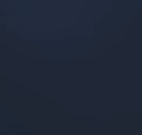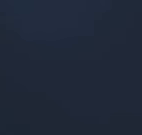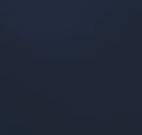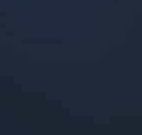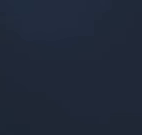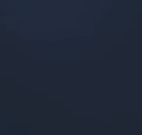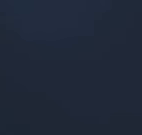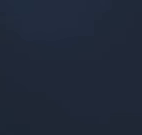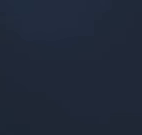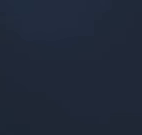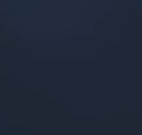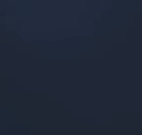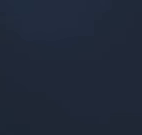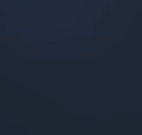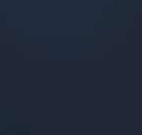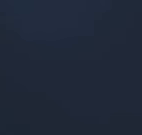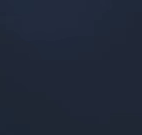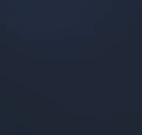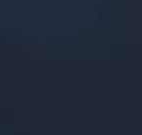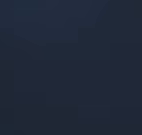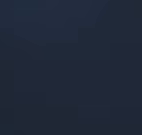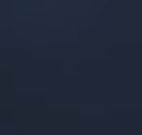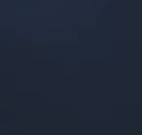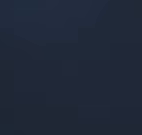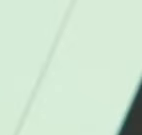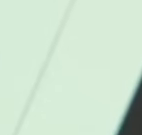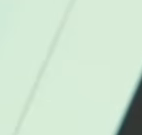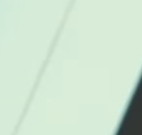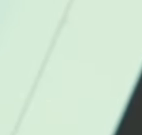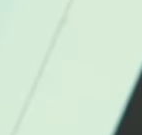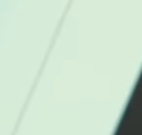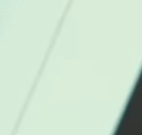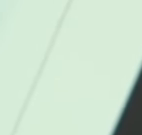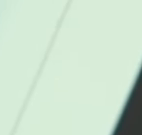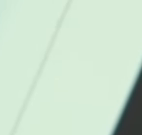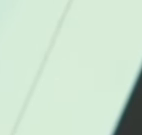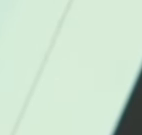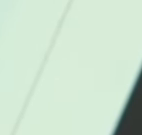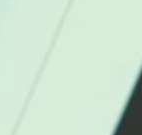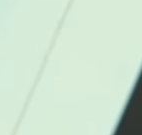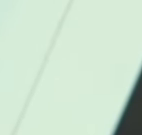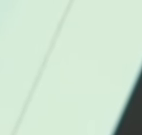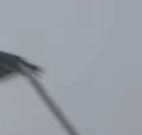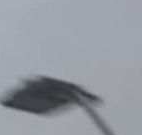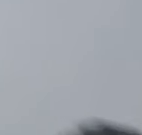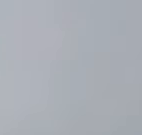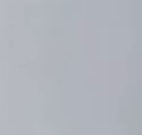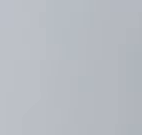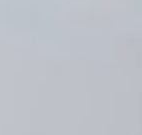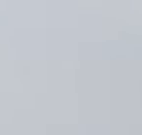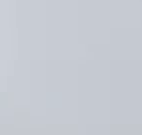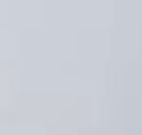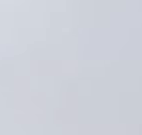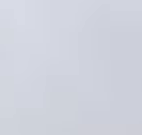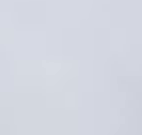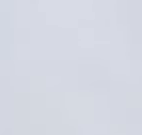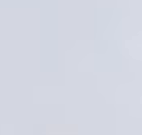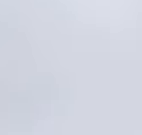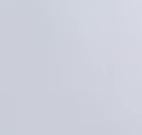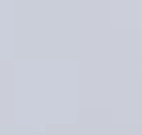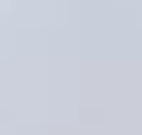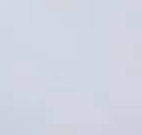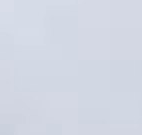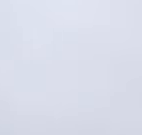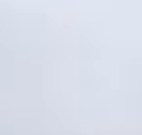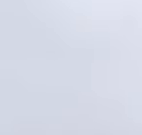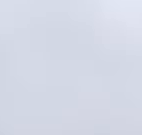Yo tengo un man pan en México. Está con el hijo del Chapo. En la conversación se lee que tenía el apoyo de un piloto que contaría con